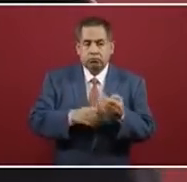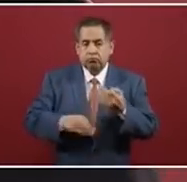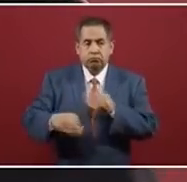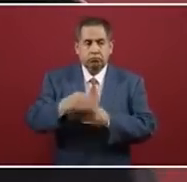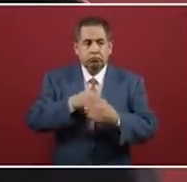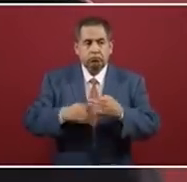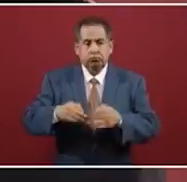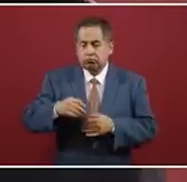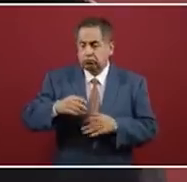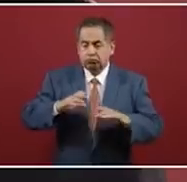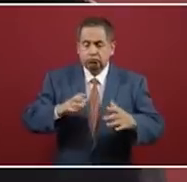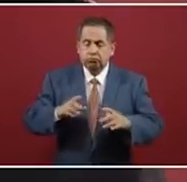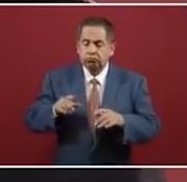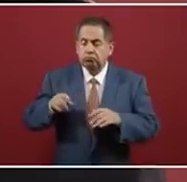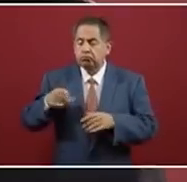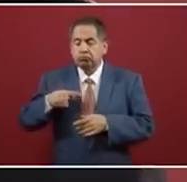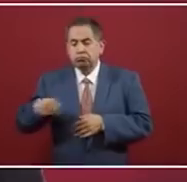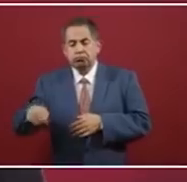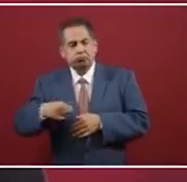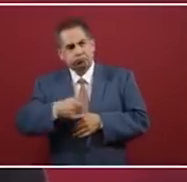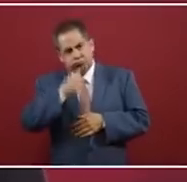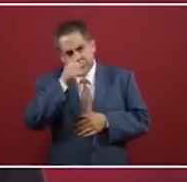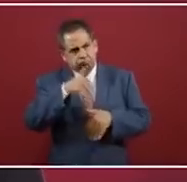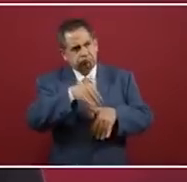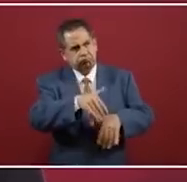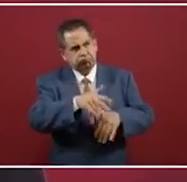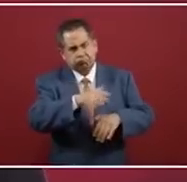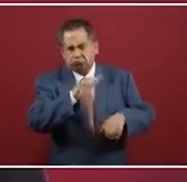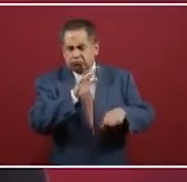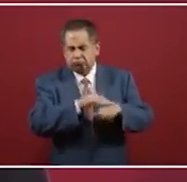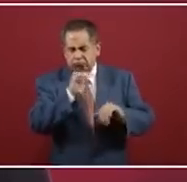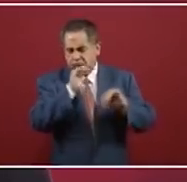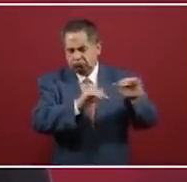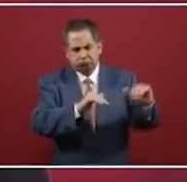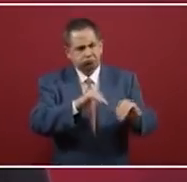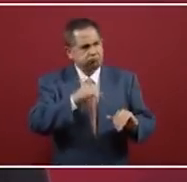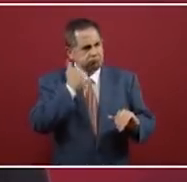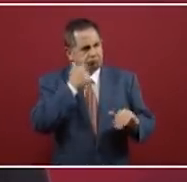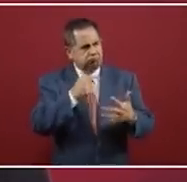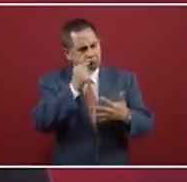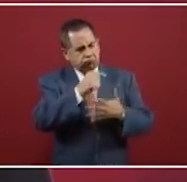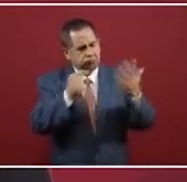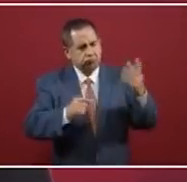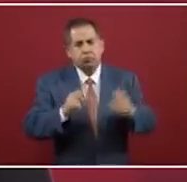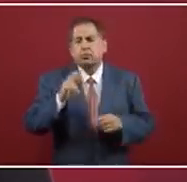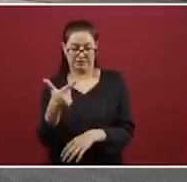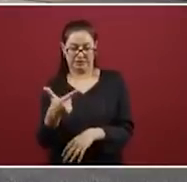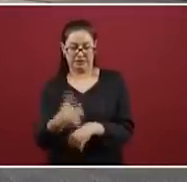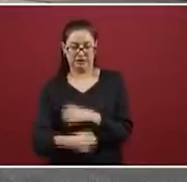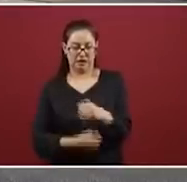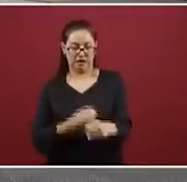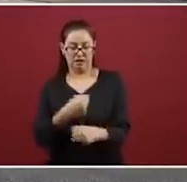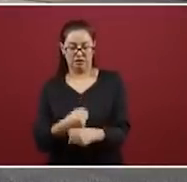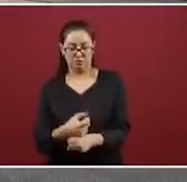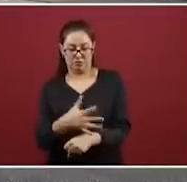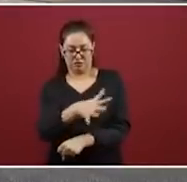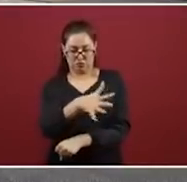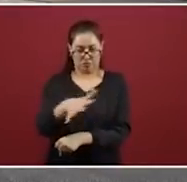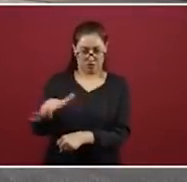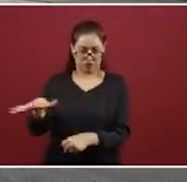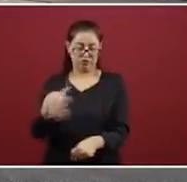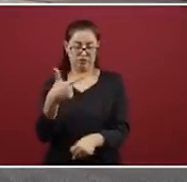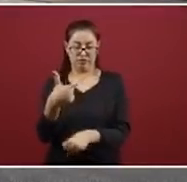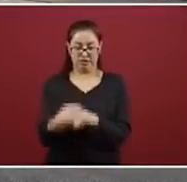la protesta, no para el aplauso. Cabe mencionar que